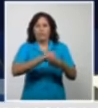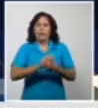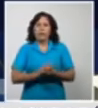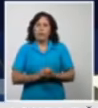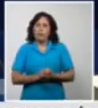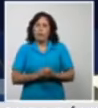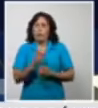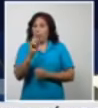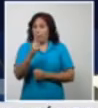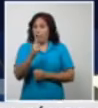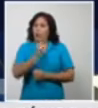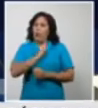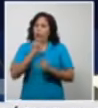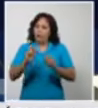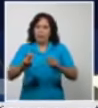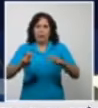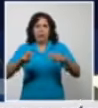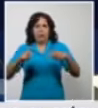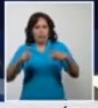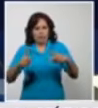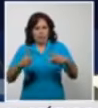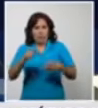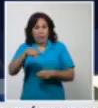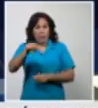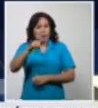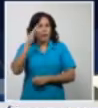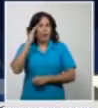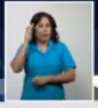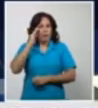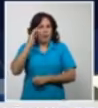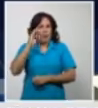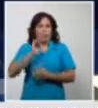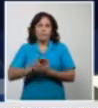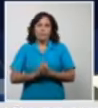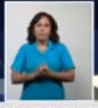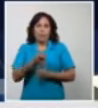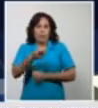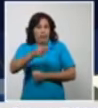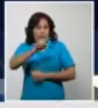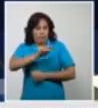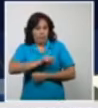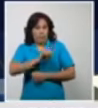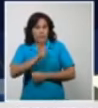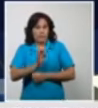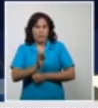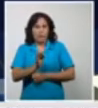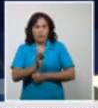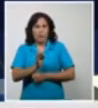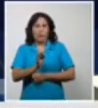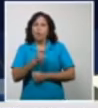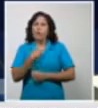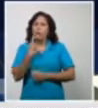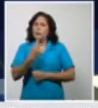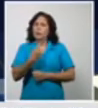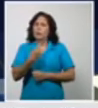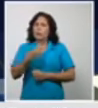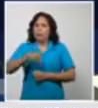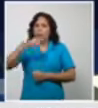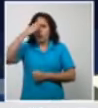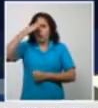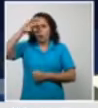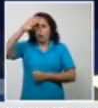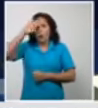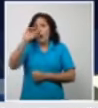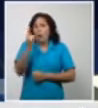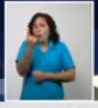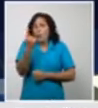primero quería reiterar que en el día de hasta ayer lo que teníamos en Cuba era un caso